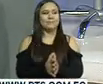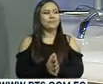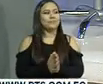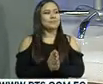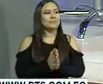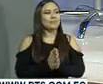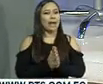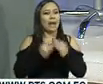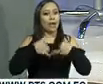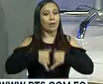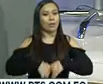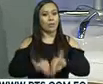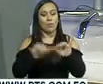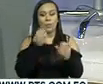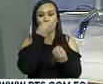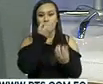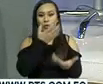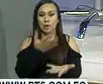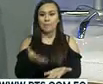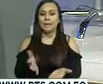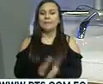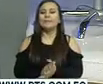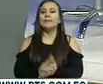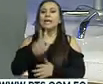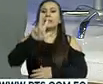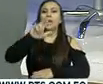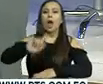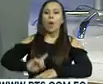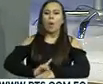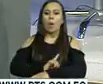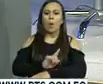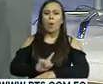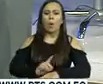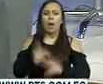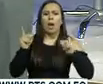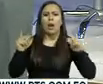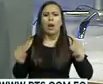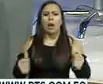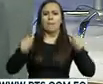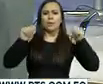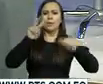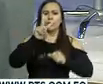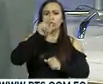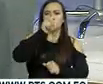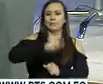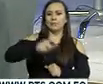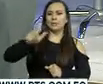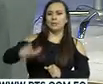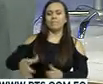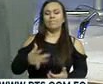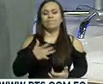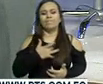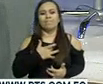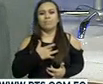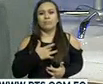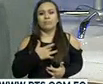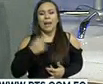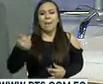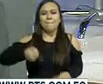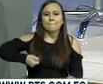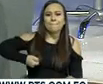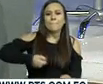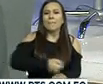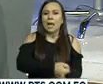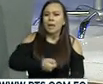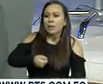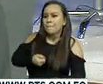seguir en la información le comento que en menos de tres horas me quería los clientes dos personas lamentablemente fueron asesinadas